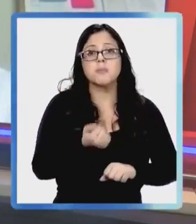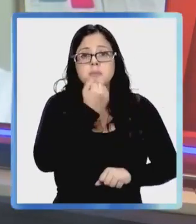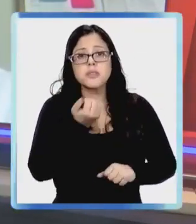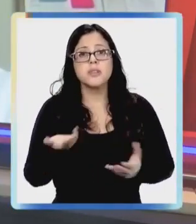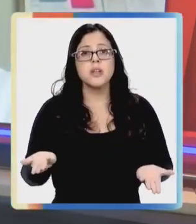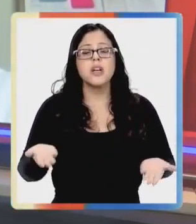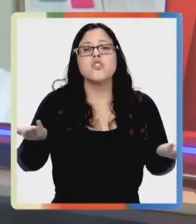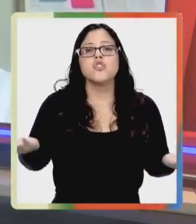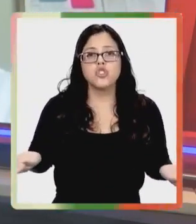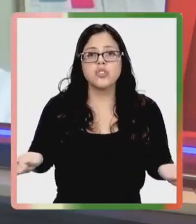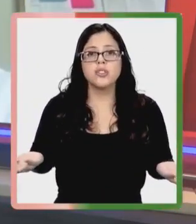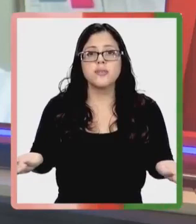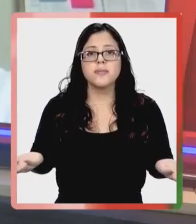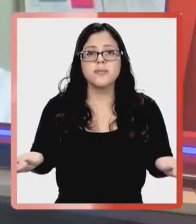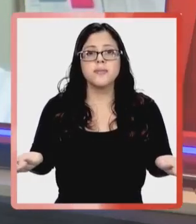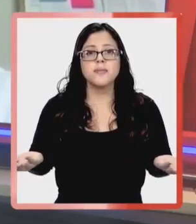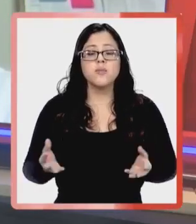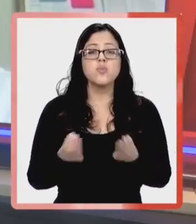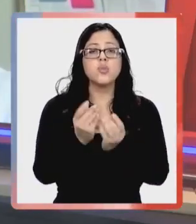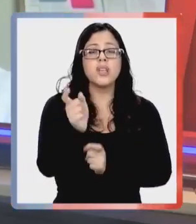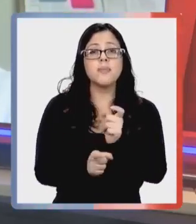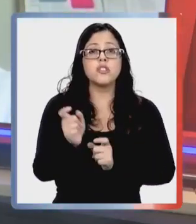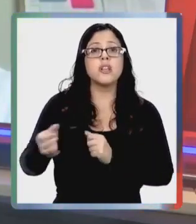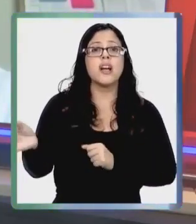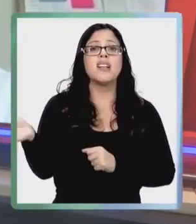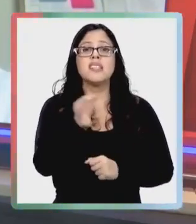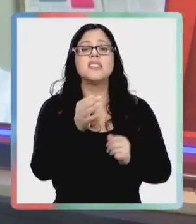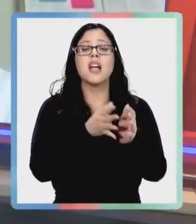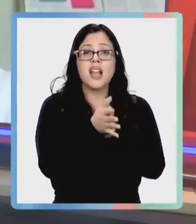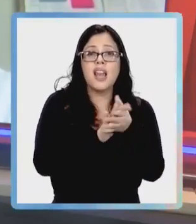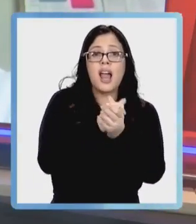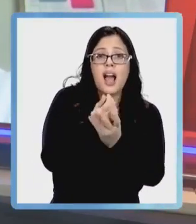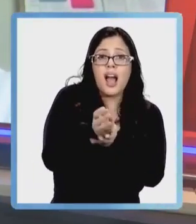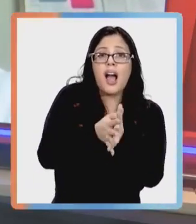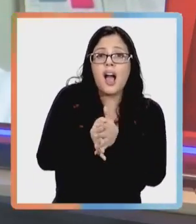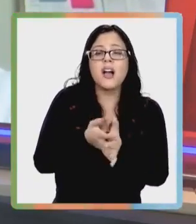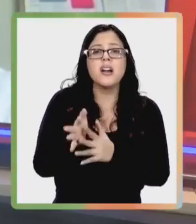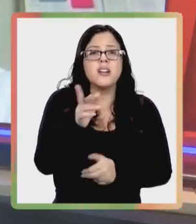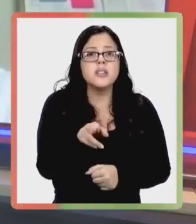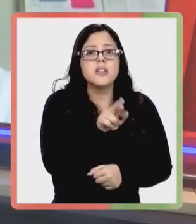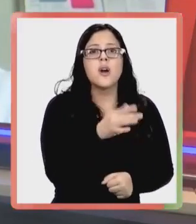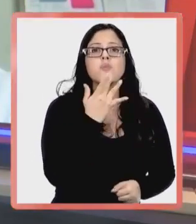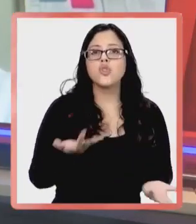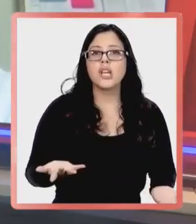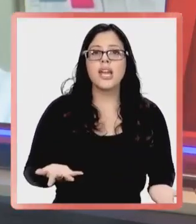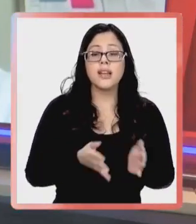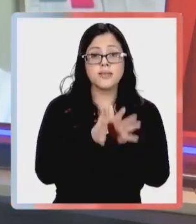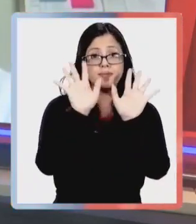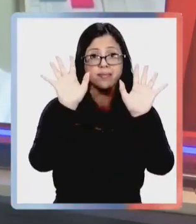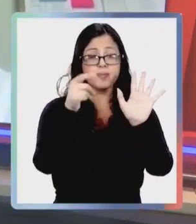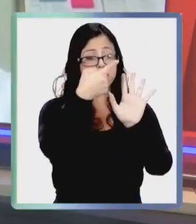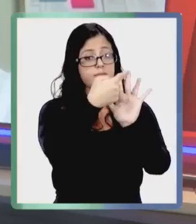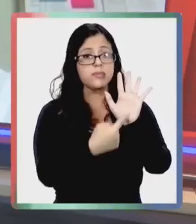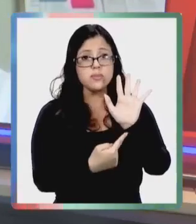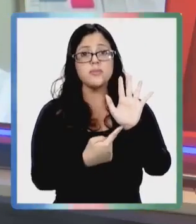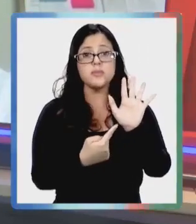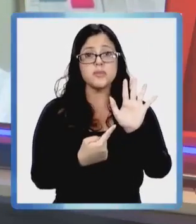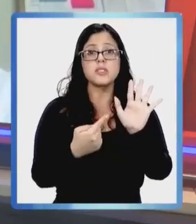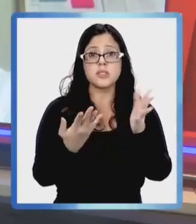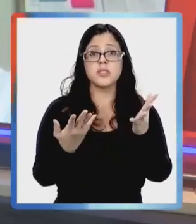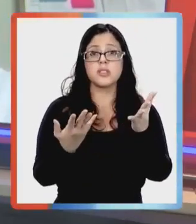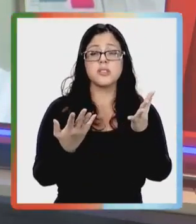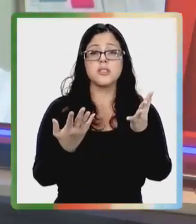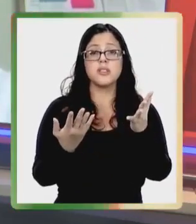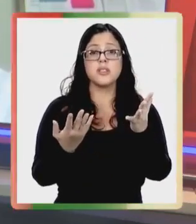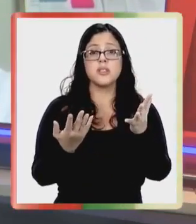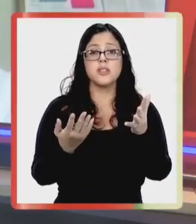¿verdad? Caemos en los mismos errores. Entonces, muchas personas nos dicen, lave frecuentemente sus manos. ¿Por qué? Porque las manos son vectores